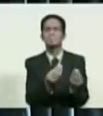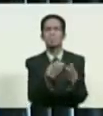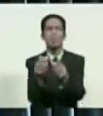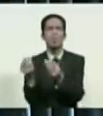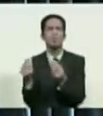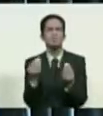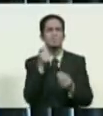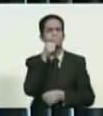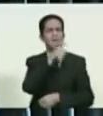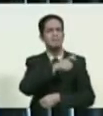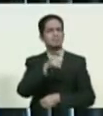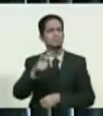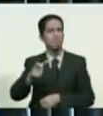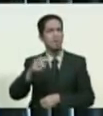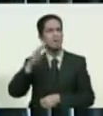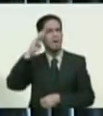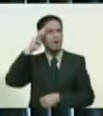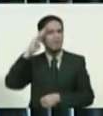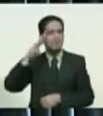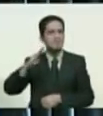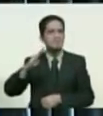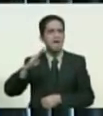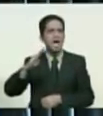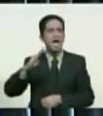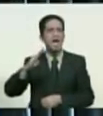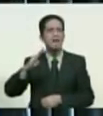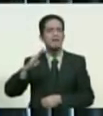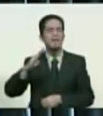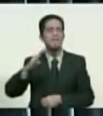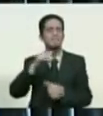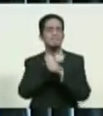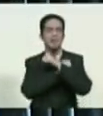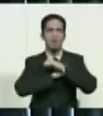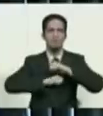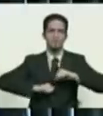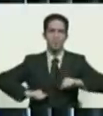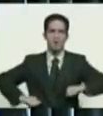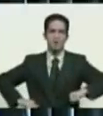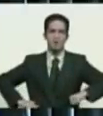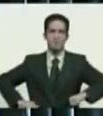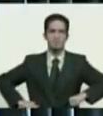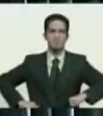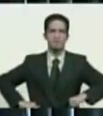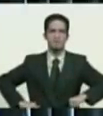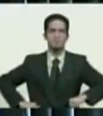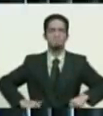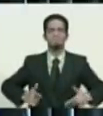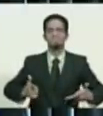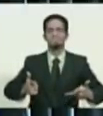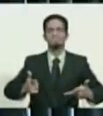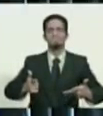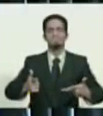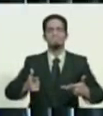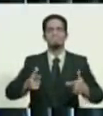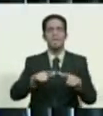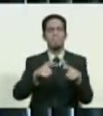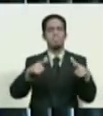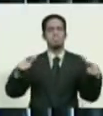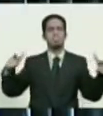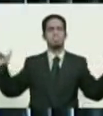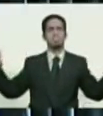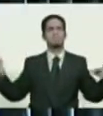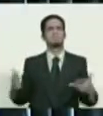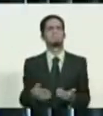de oficiales y de cadetes de la Fuerza Armada Nacional Bolivariana, y quién sabe cuántos